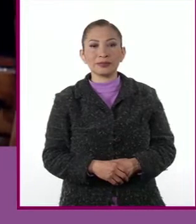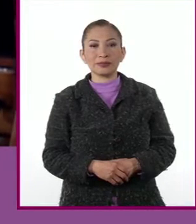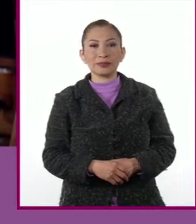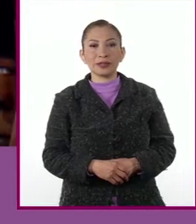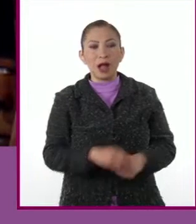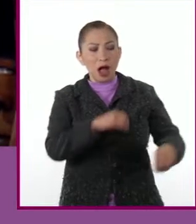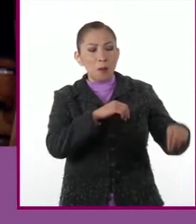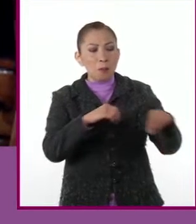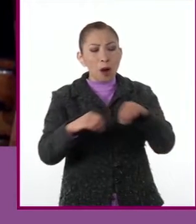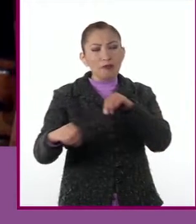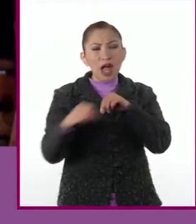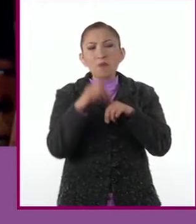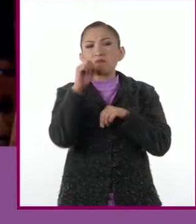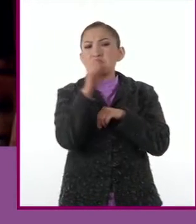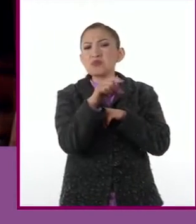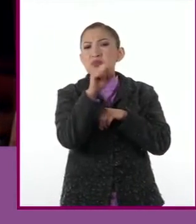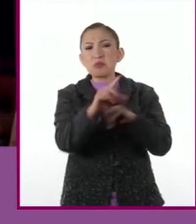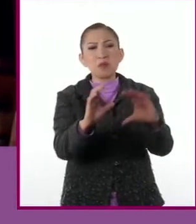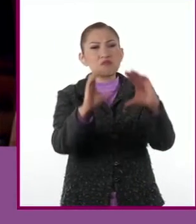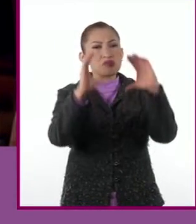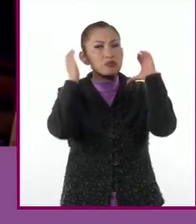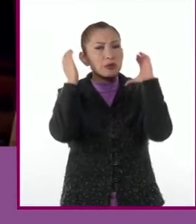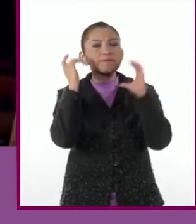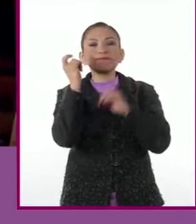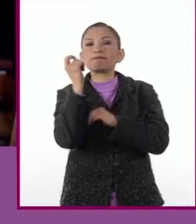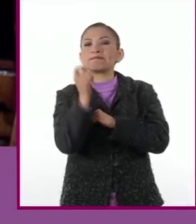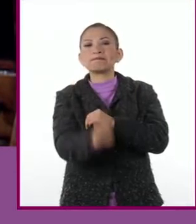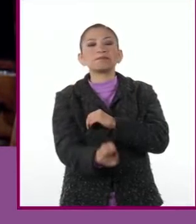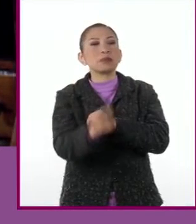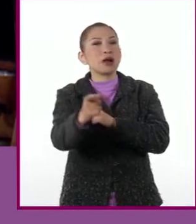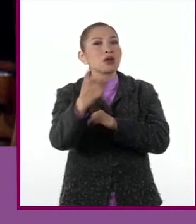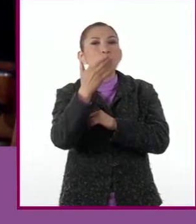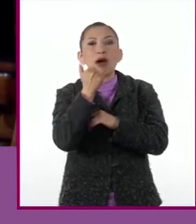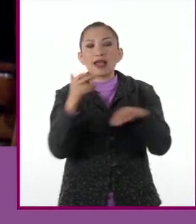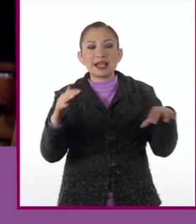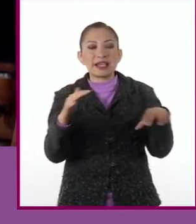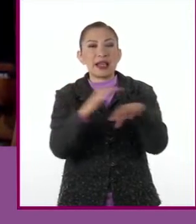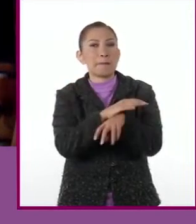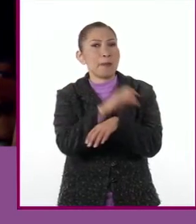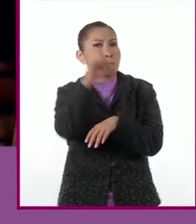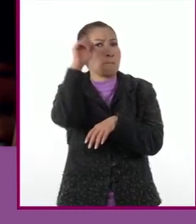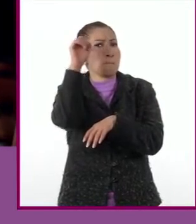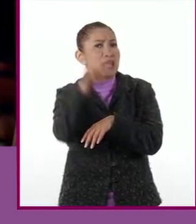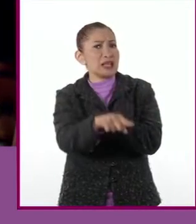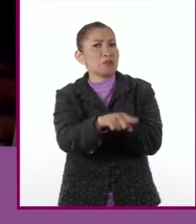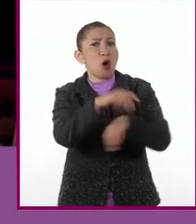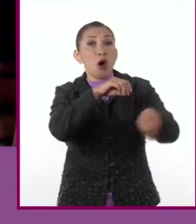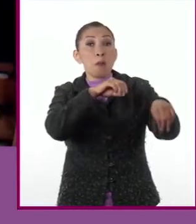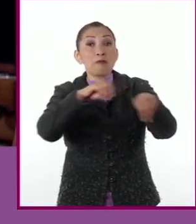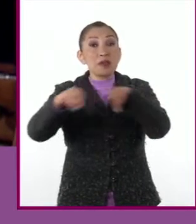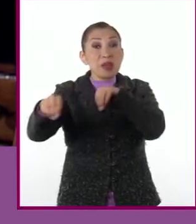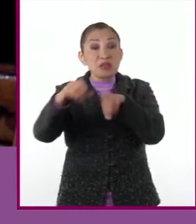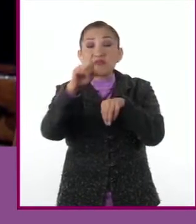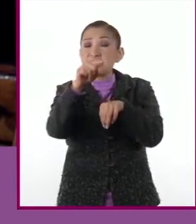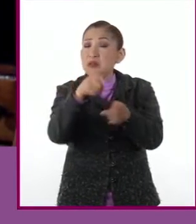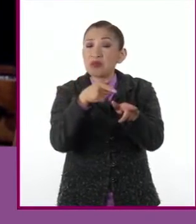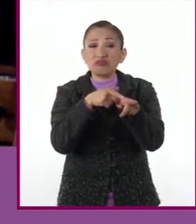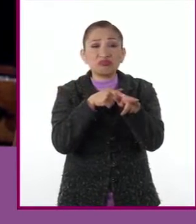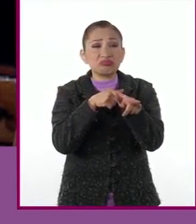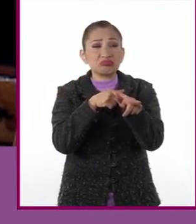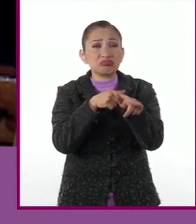Moverse a velocidad constante significa que no haya cambios en nuestro estado de